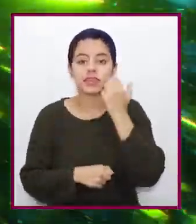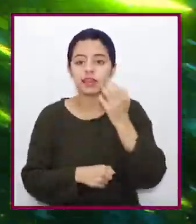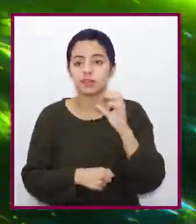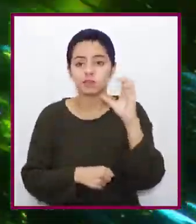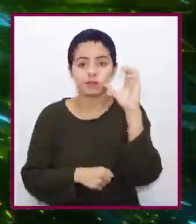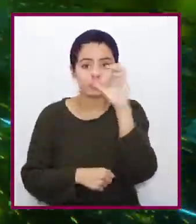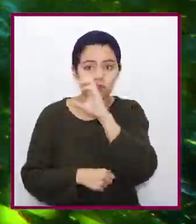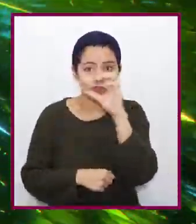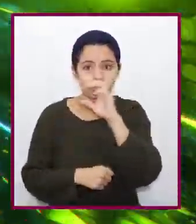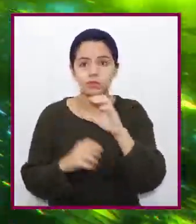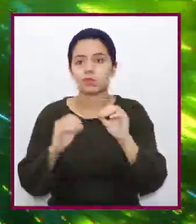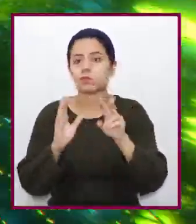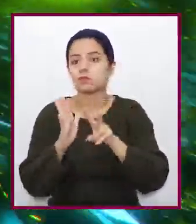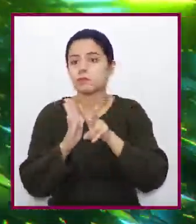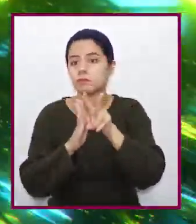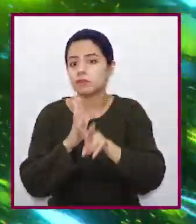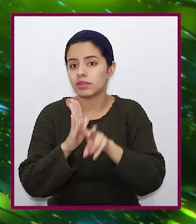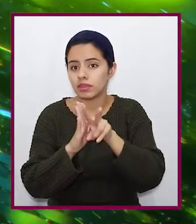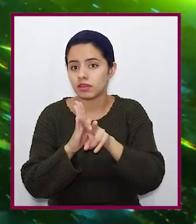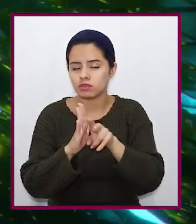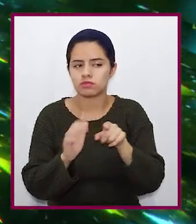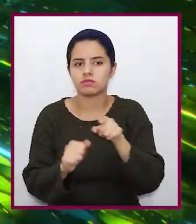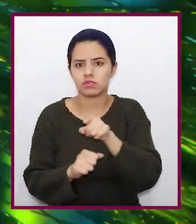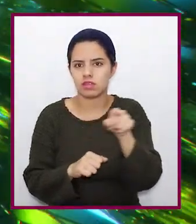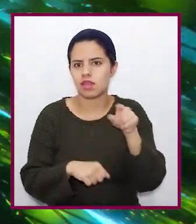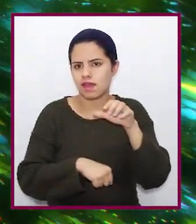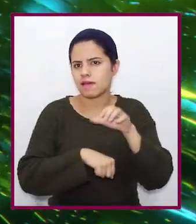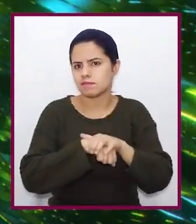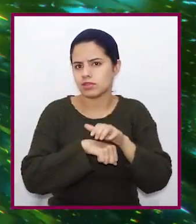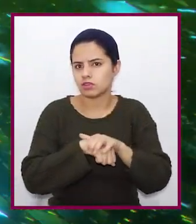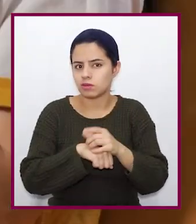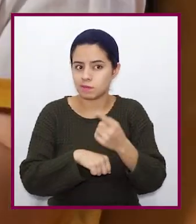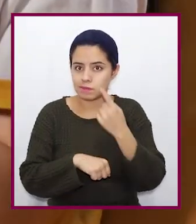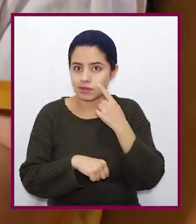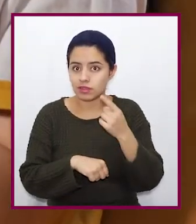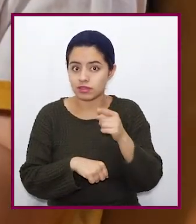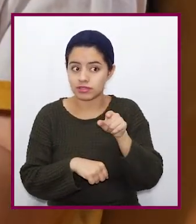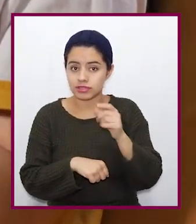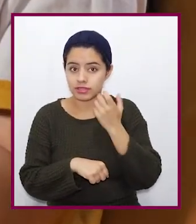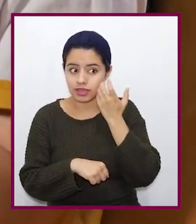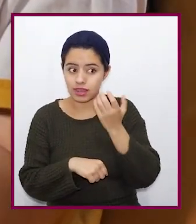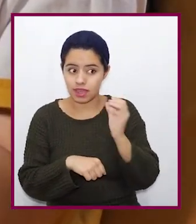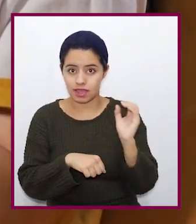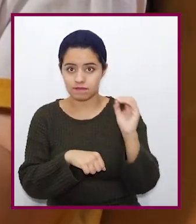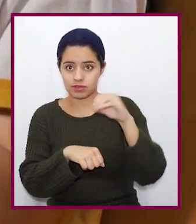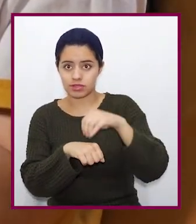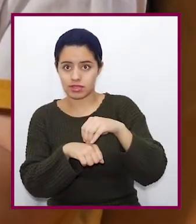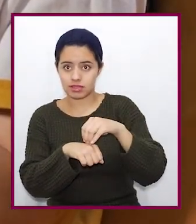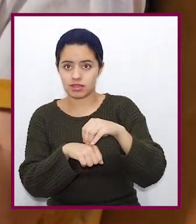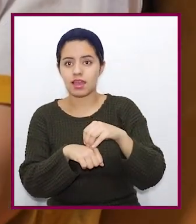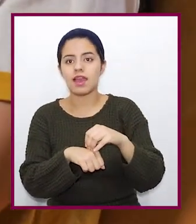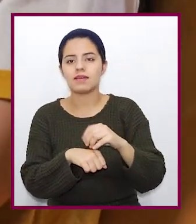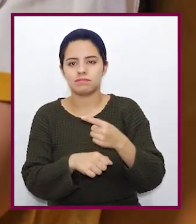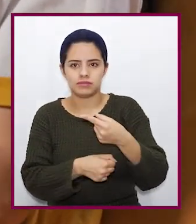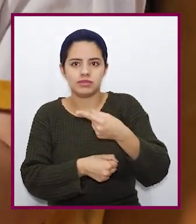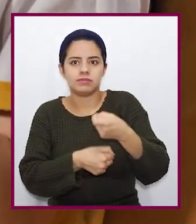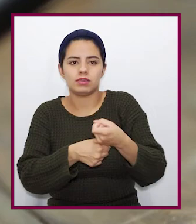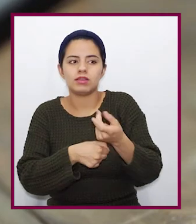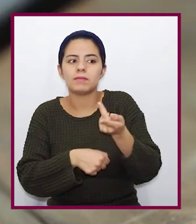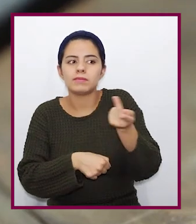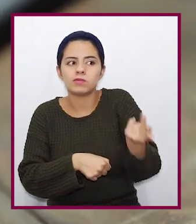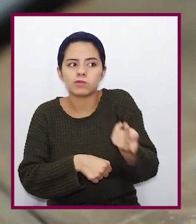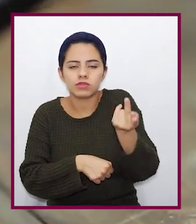un video en el que salga alguno de tus contactos y les quieras etiquetar, primero pídeles permiso para